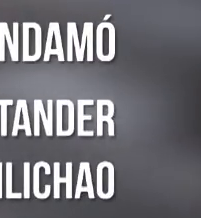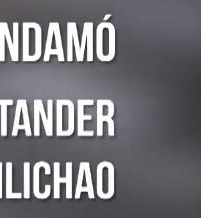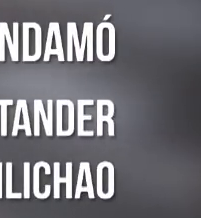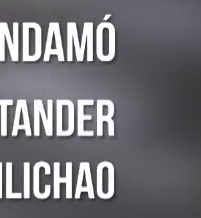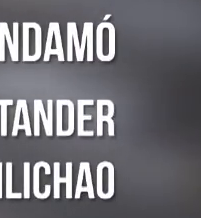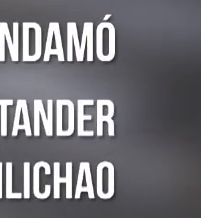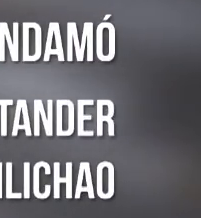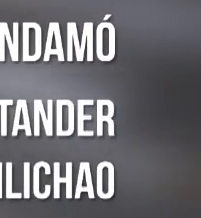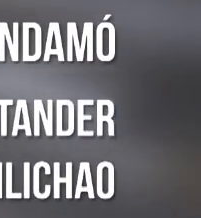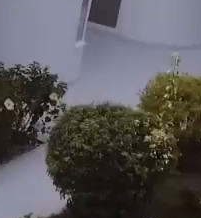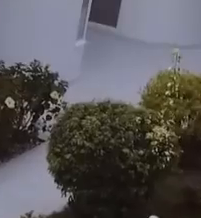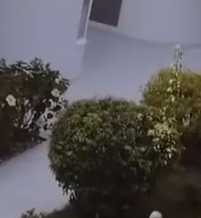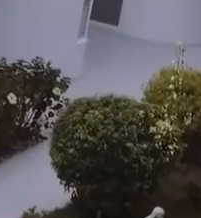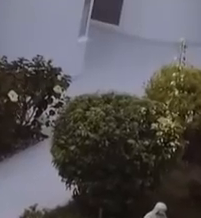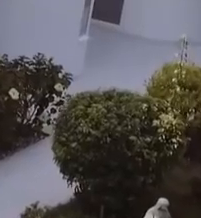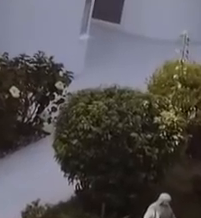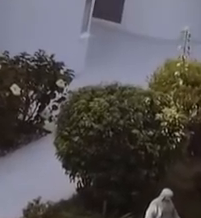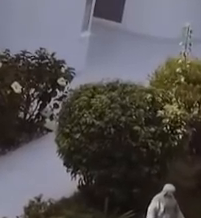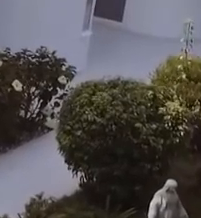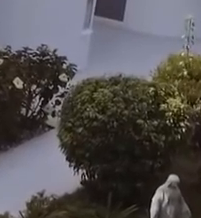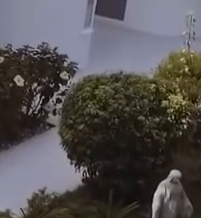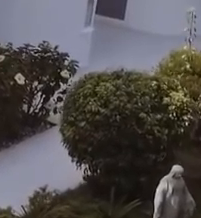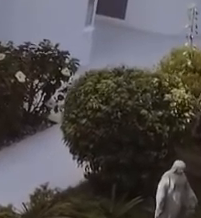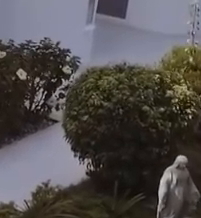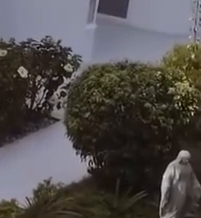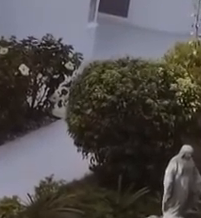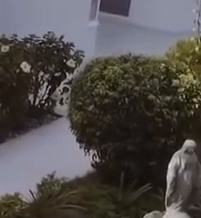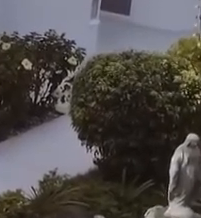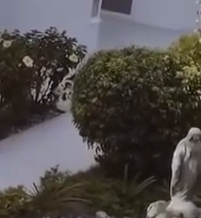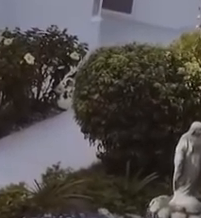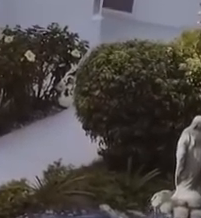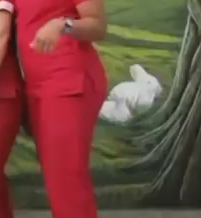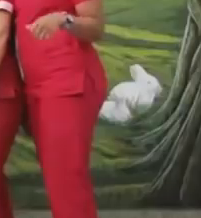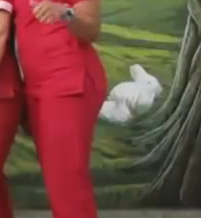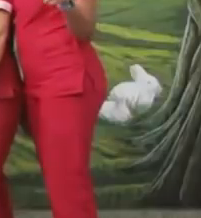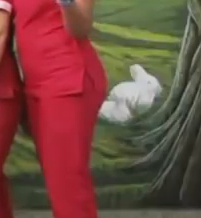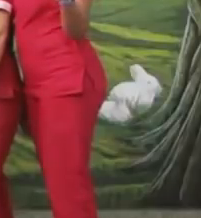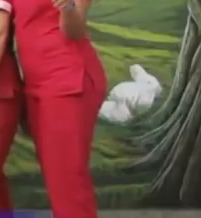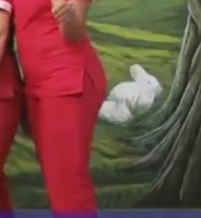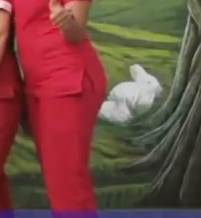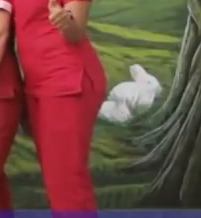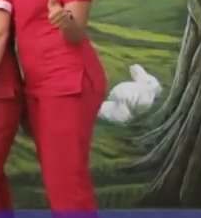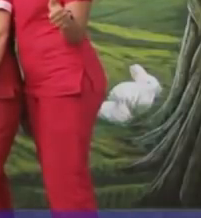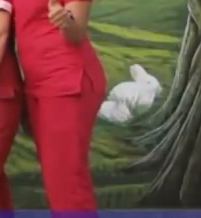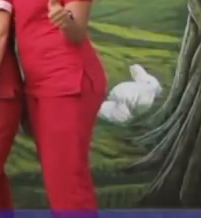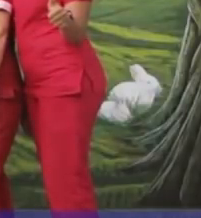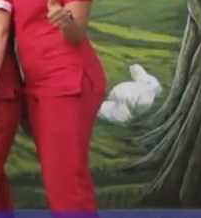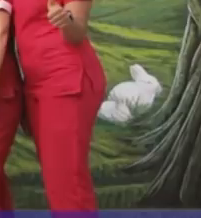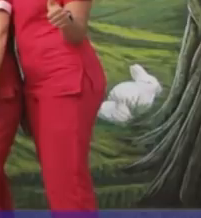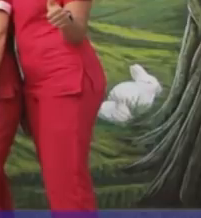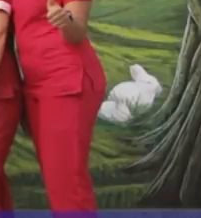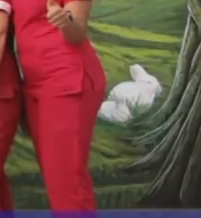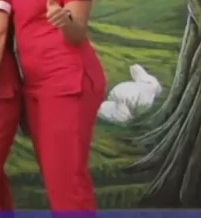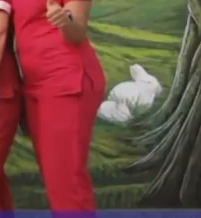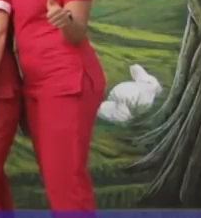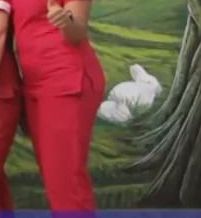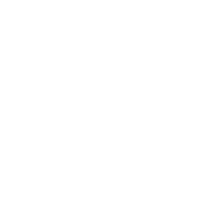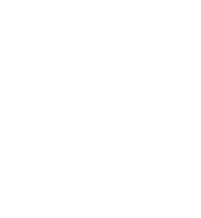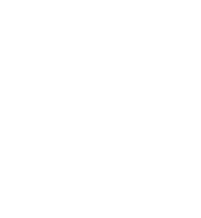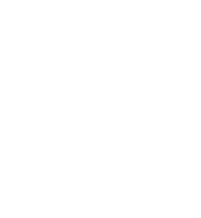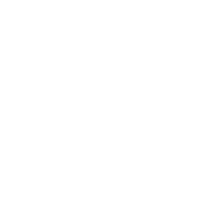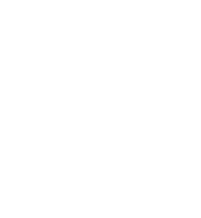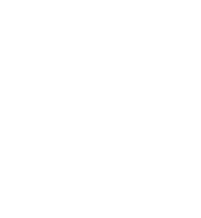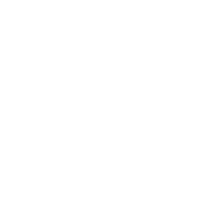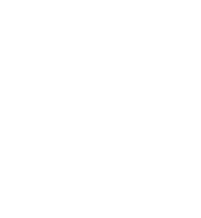Quilichao y Anserma. Parques de la Salud Dr. Rojas, la alternativa más saludable.